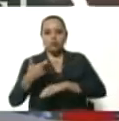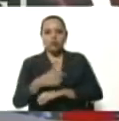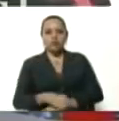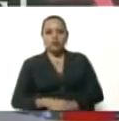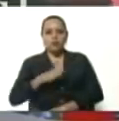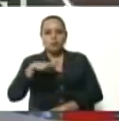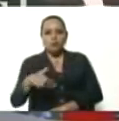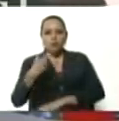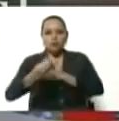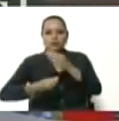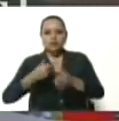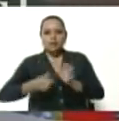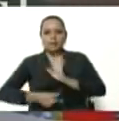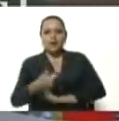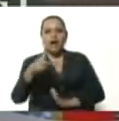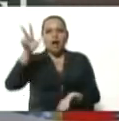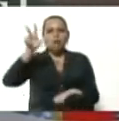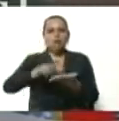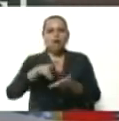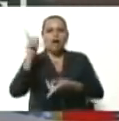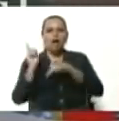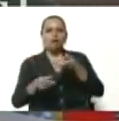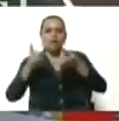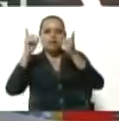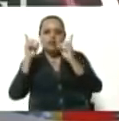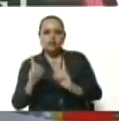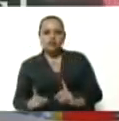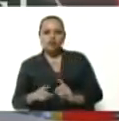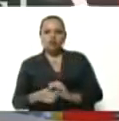Podemos hacer más, le aprobé un conjunto de decisiones.